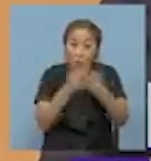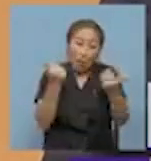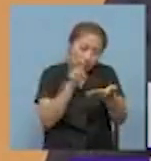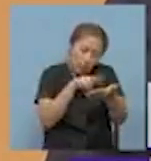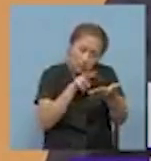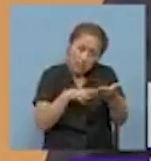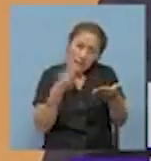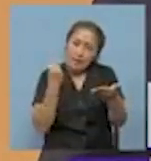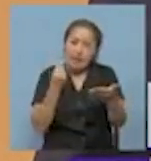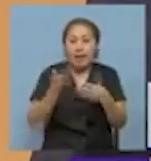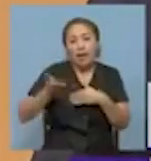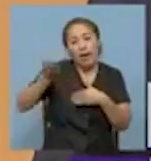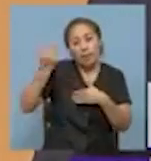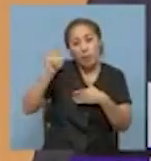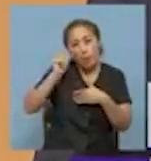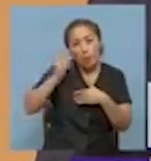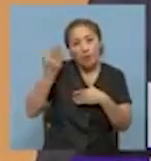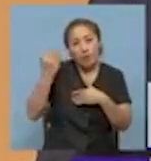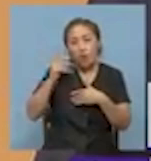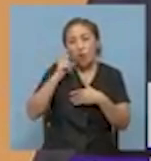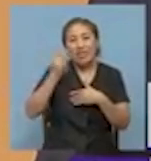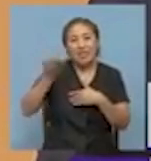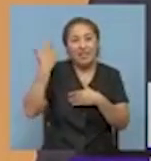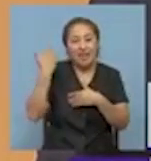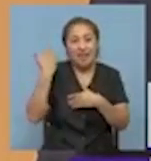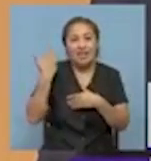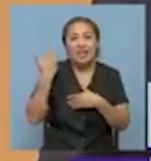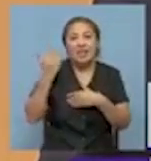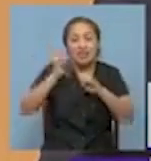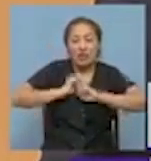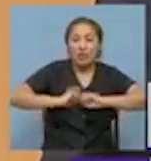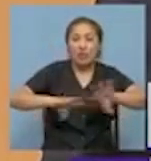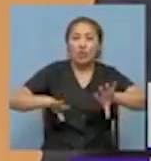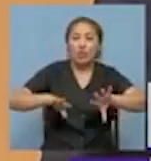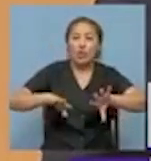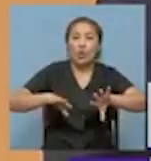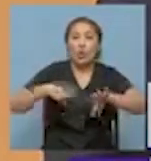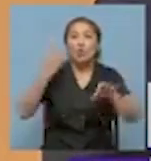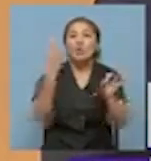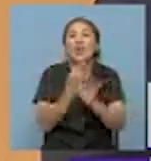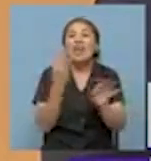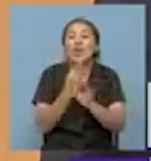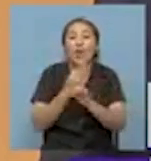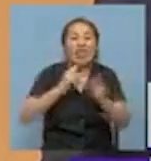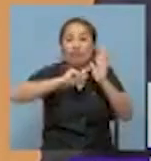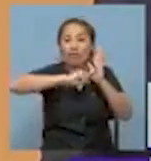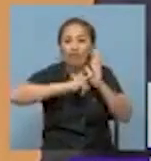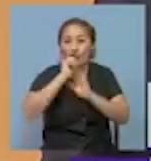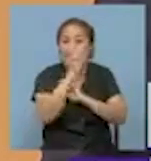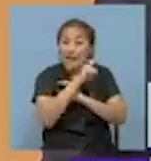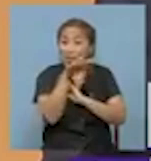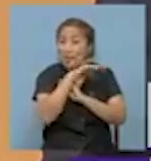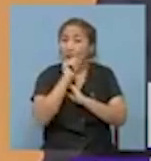escribir hace poco tiempo unos días nomás se trascendió que en una escuela de la matanza a